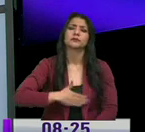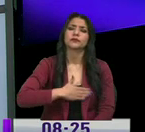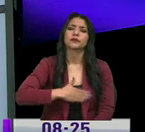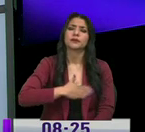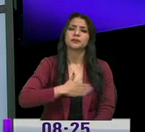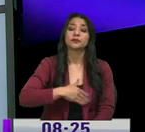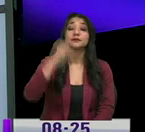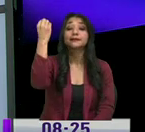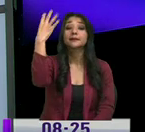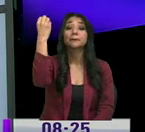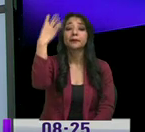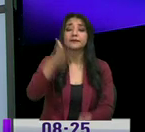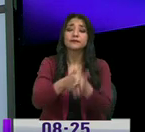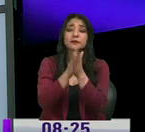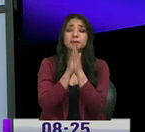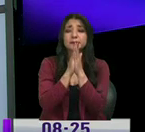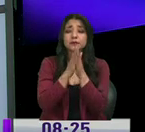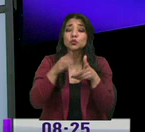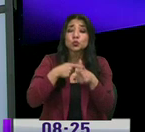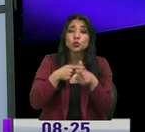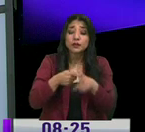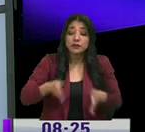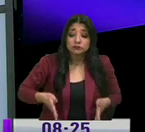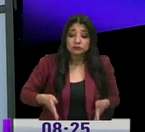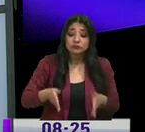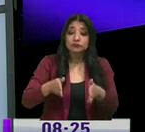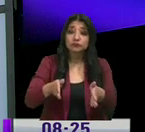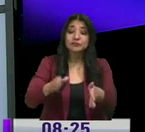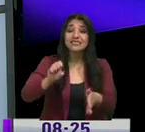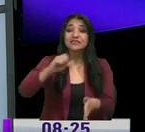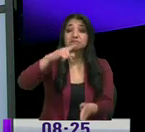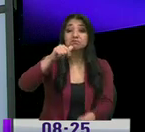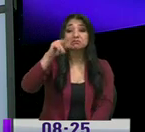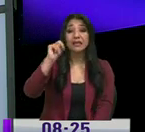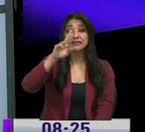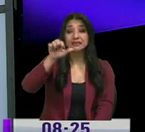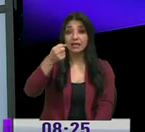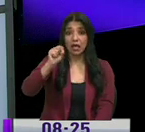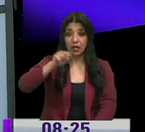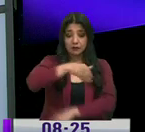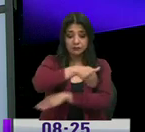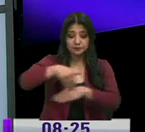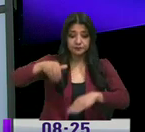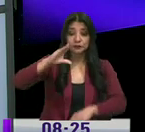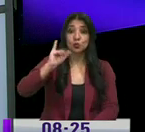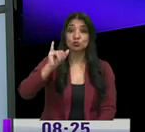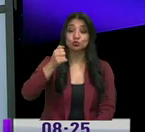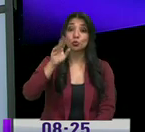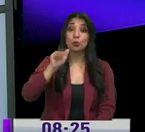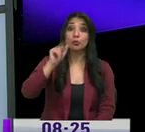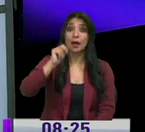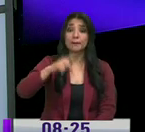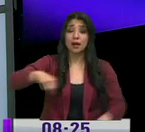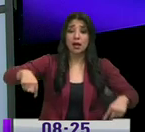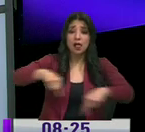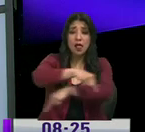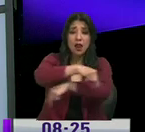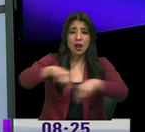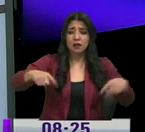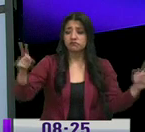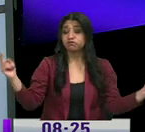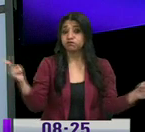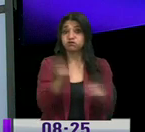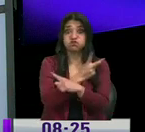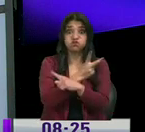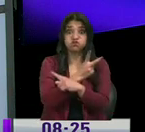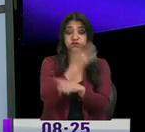de semáforos. Esto es en la calle Cusubamba y Spencer. Ellos aducen y dicen que cruzar la vía es un vía crucis. ¿Por qué?